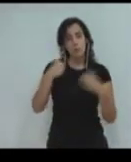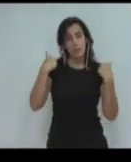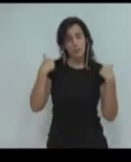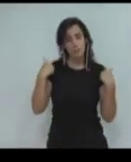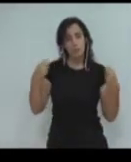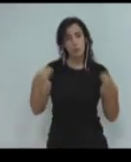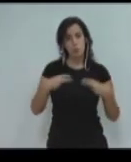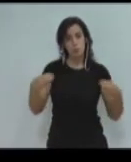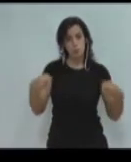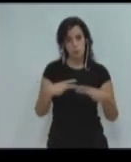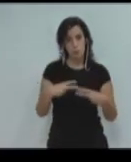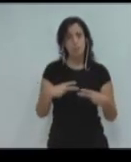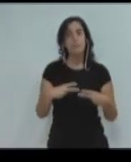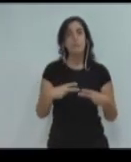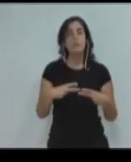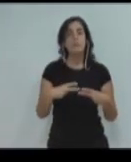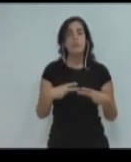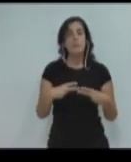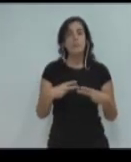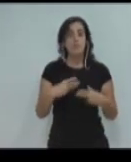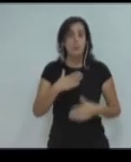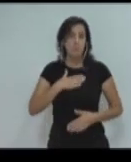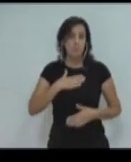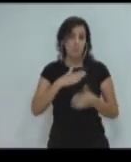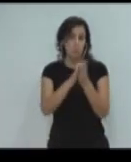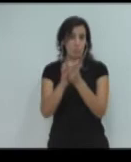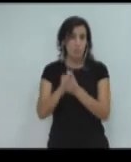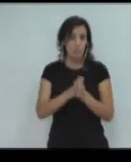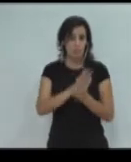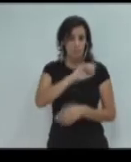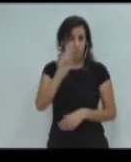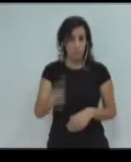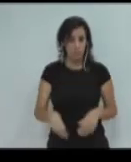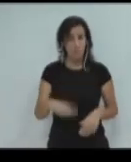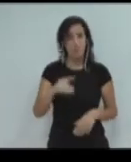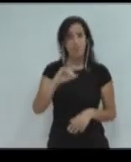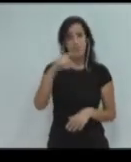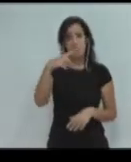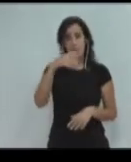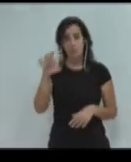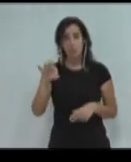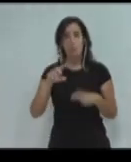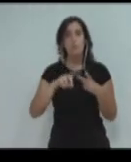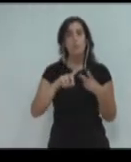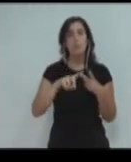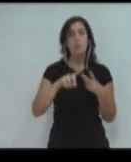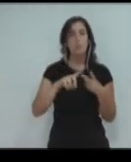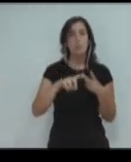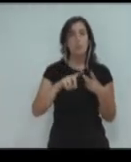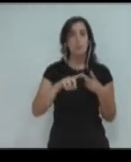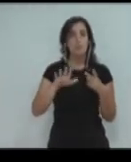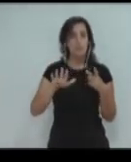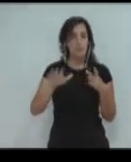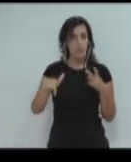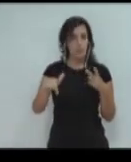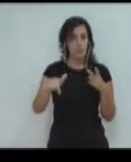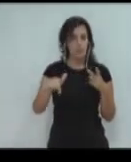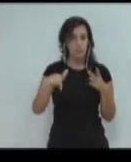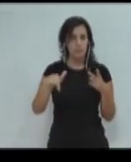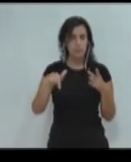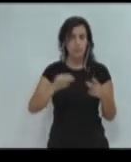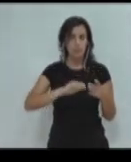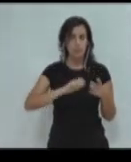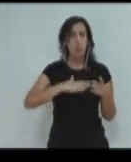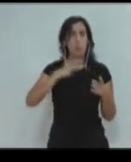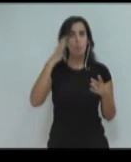el subtitulado, a mis compañeros, a Diego, que está aquí, que hace